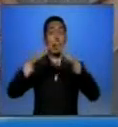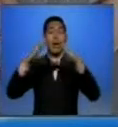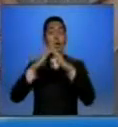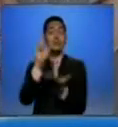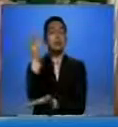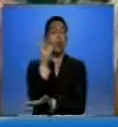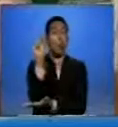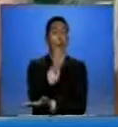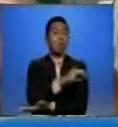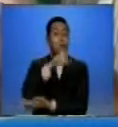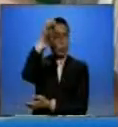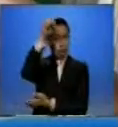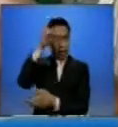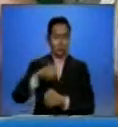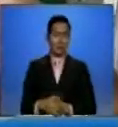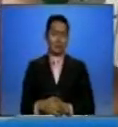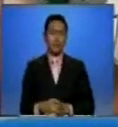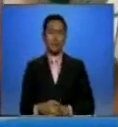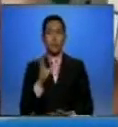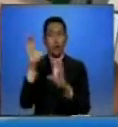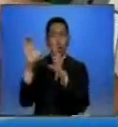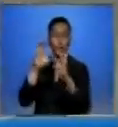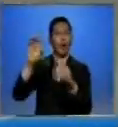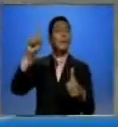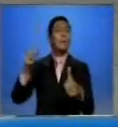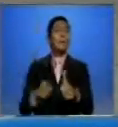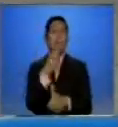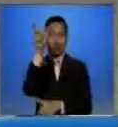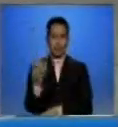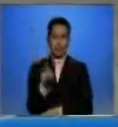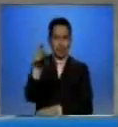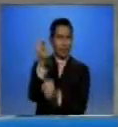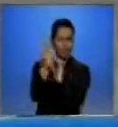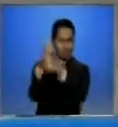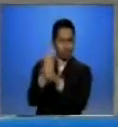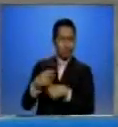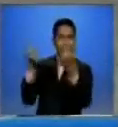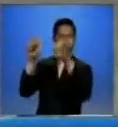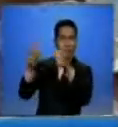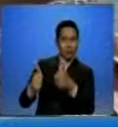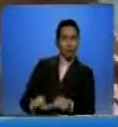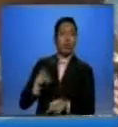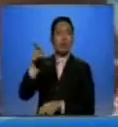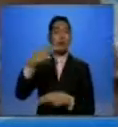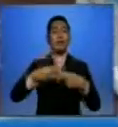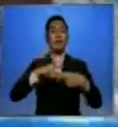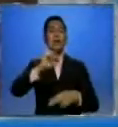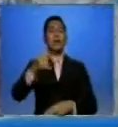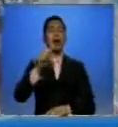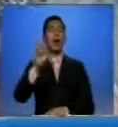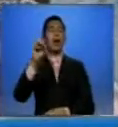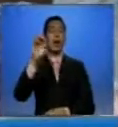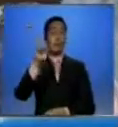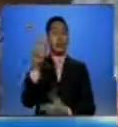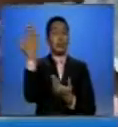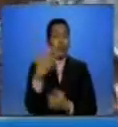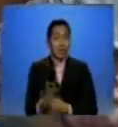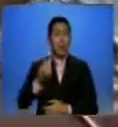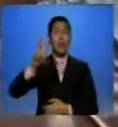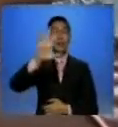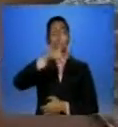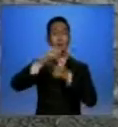Guasmo Norte. Conversamos con el primer muñequero de esta zona, Jaime Delgado, que tiene más de 25 años